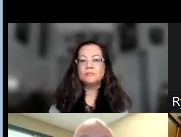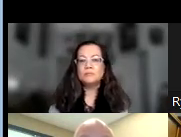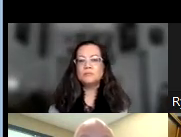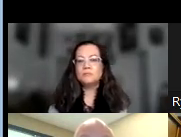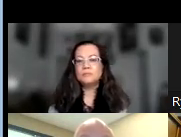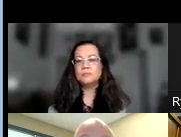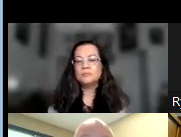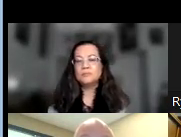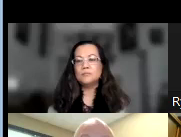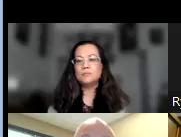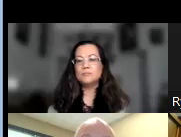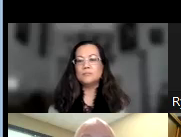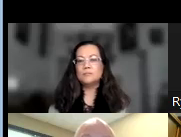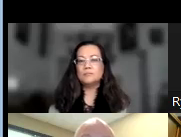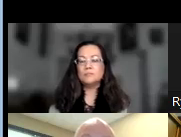para